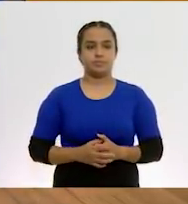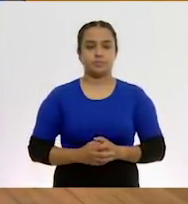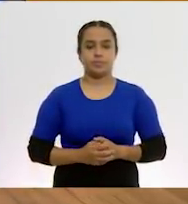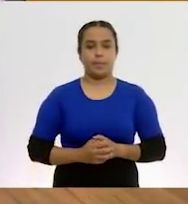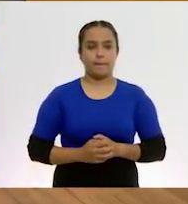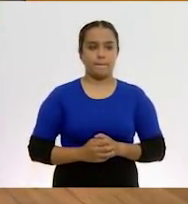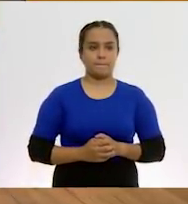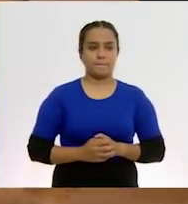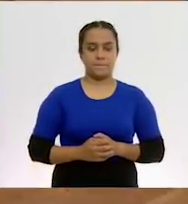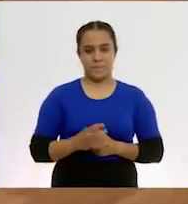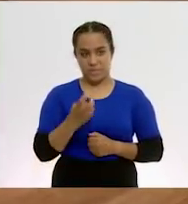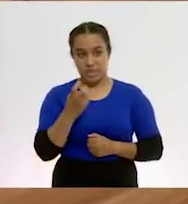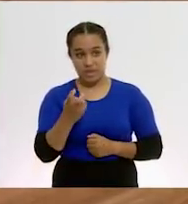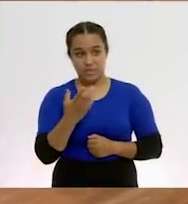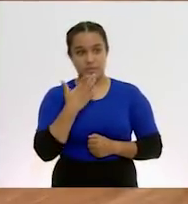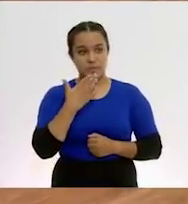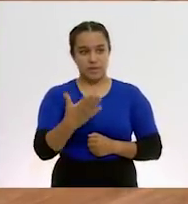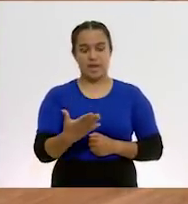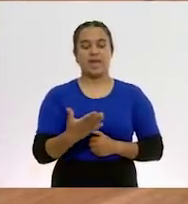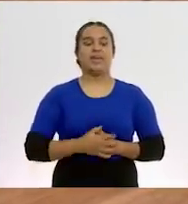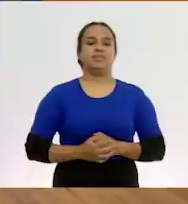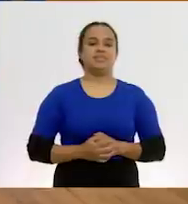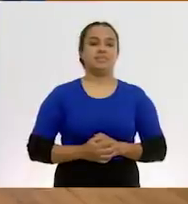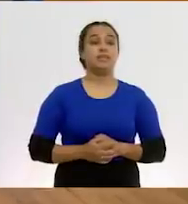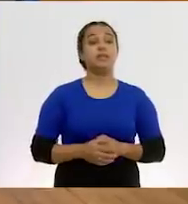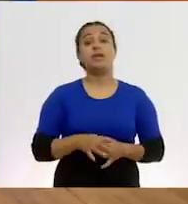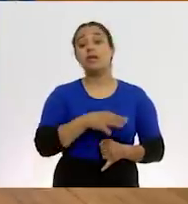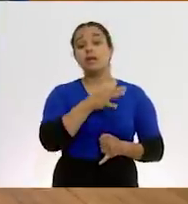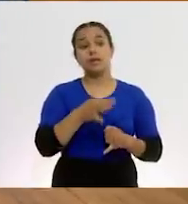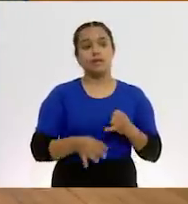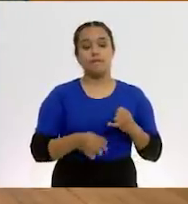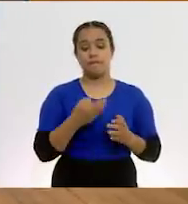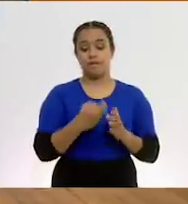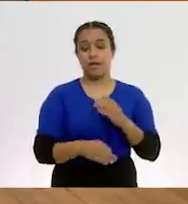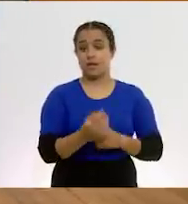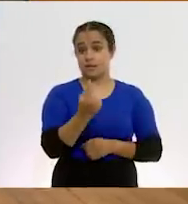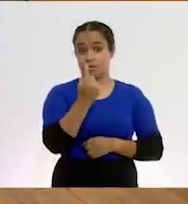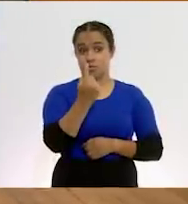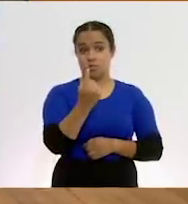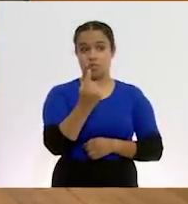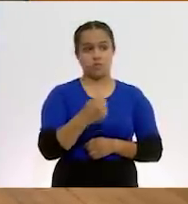Sí, eso. Correcto, Mariana. Muy bien. Y nos falta una más.